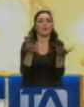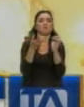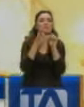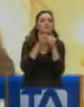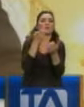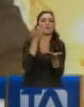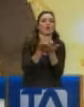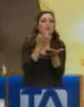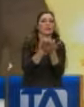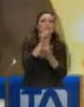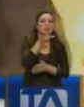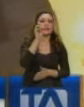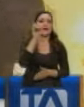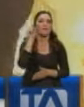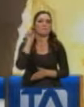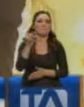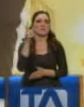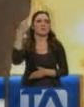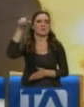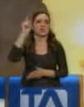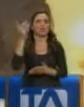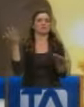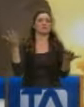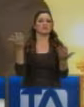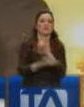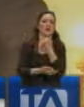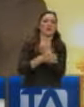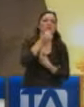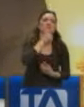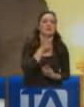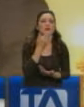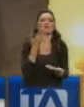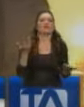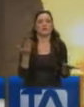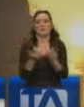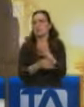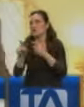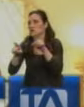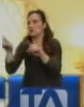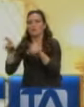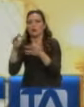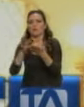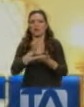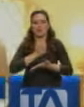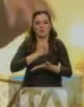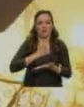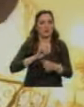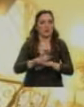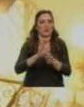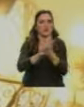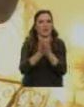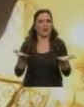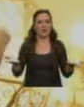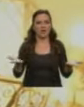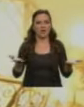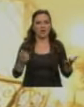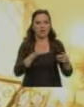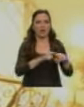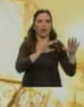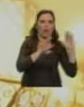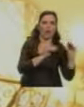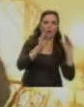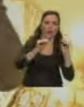economía de 100.000 millones. Vaya, vean qué país aguanta eso y sin moneda nacional. Y todavía siguen con el